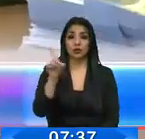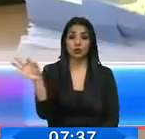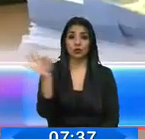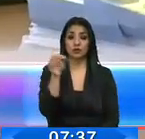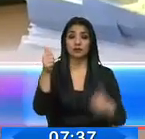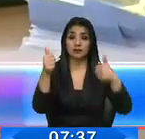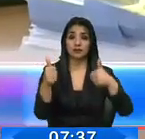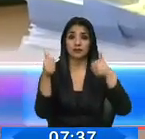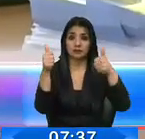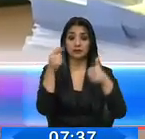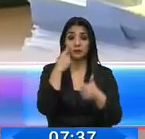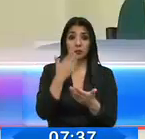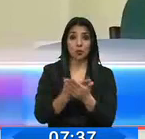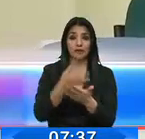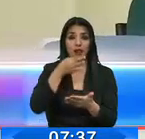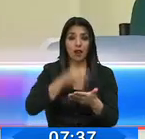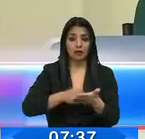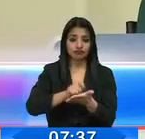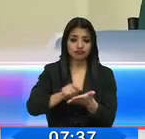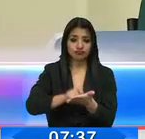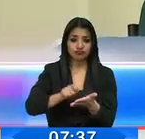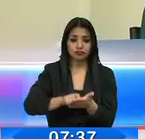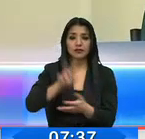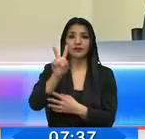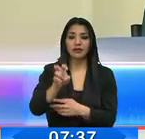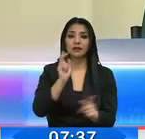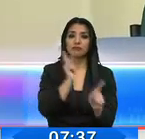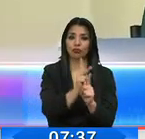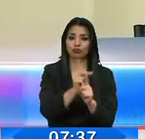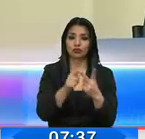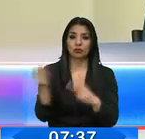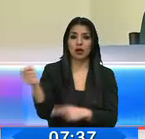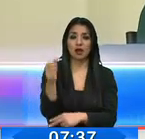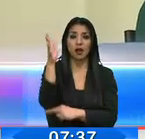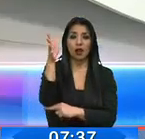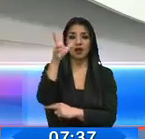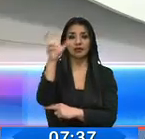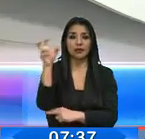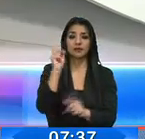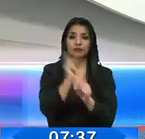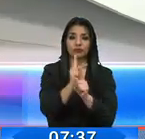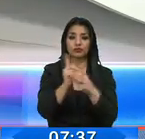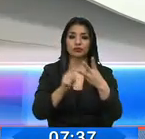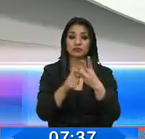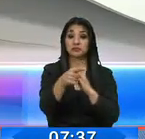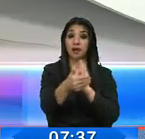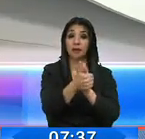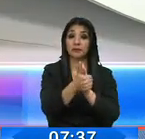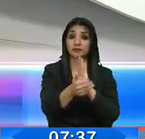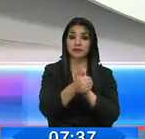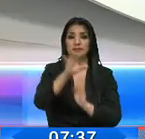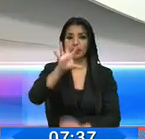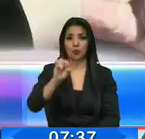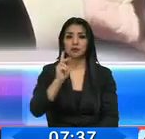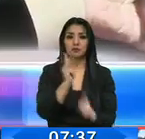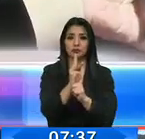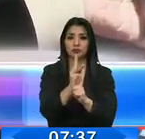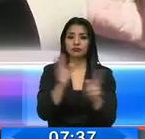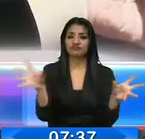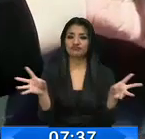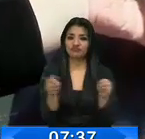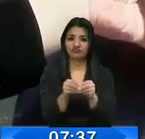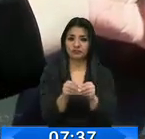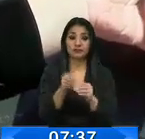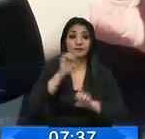ya rindieron la prueba escrita, que consta de 20 puntos, la comparecencia oral 30 y los méritos 50 puntos. Y